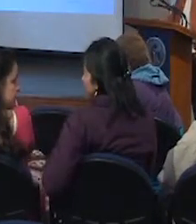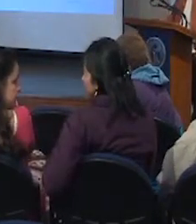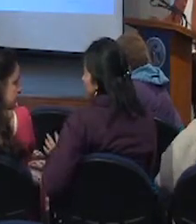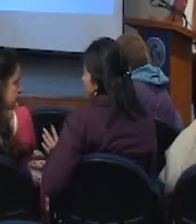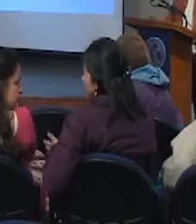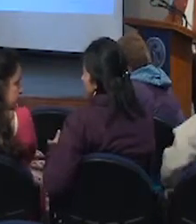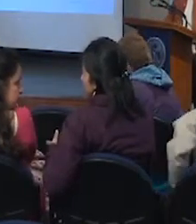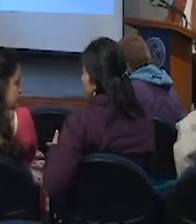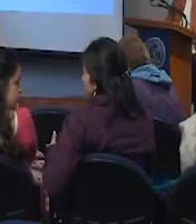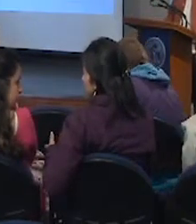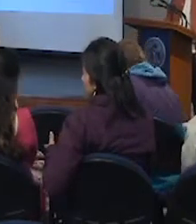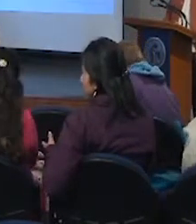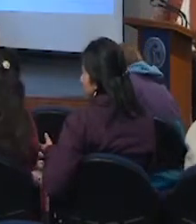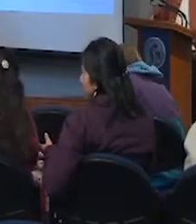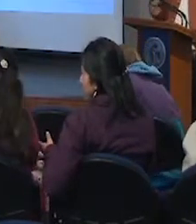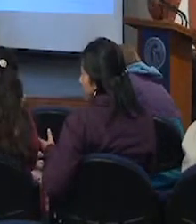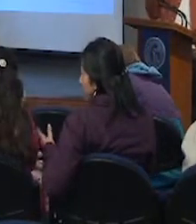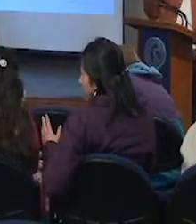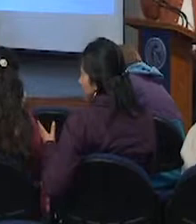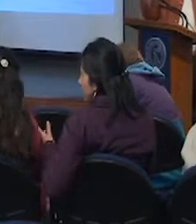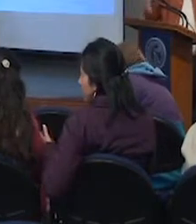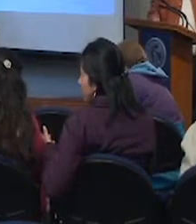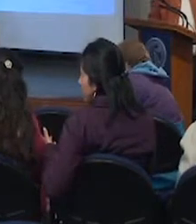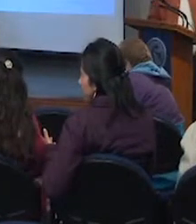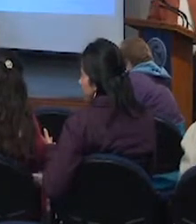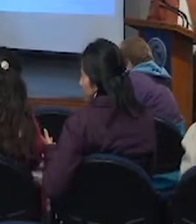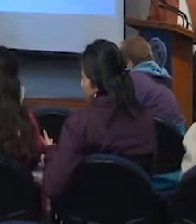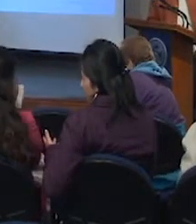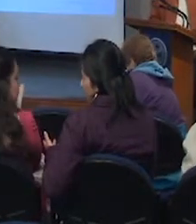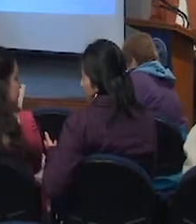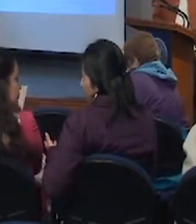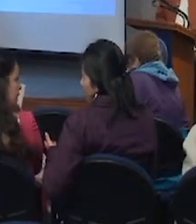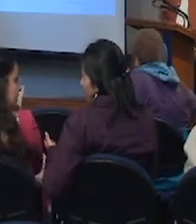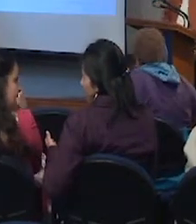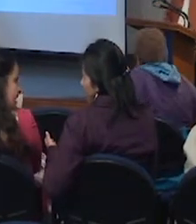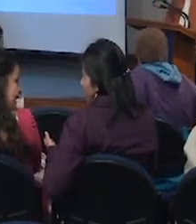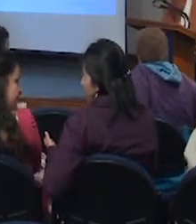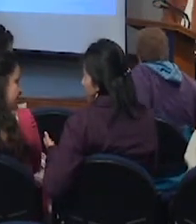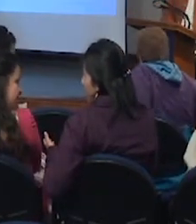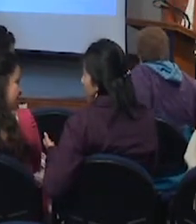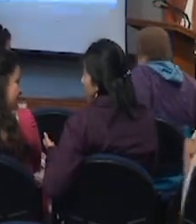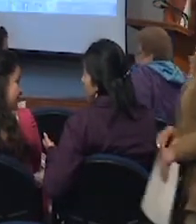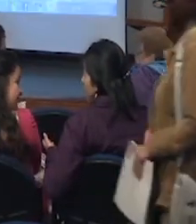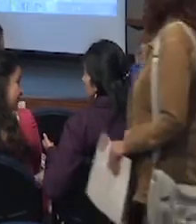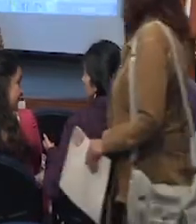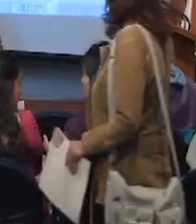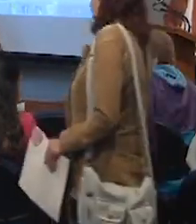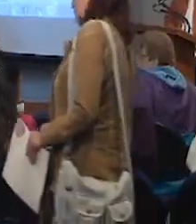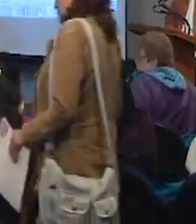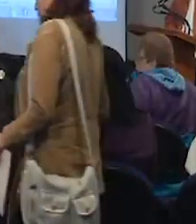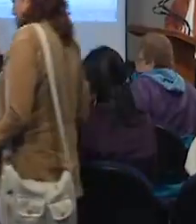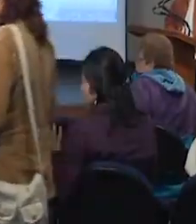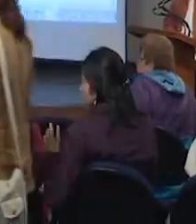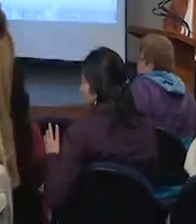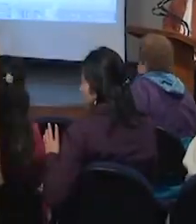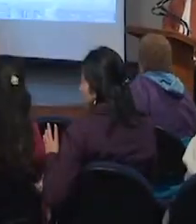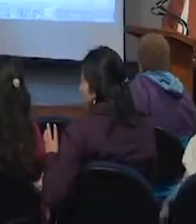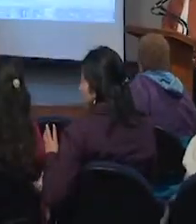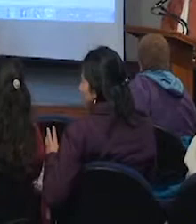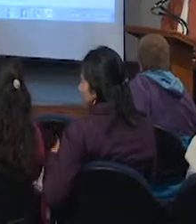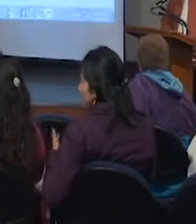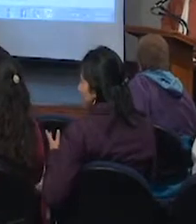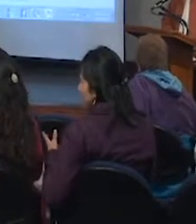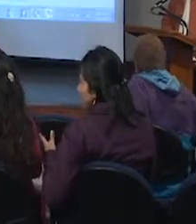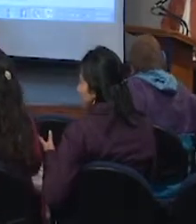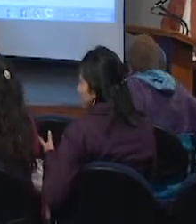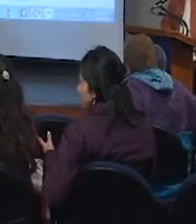La extensión de la conferencia anterior superó un poco el espacio, el tiempo presupuestado, pero creo que valió la pena para